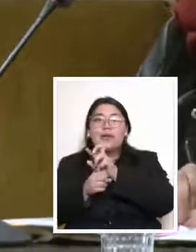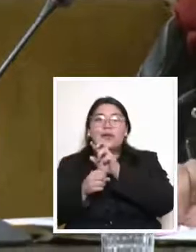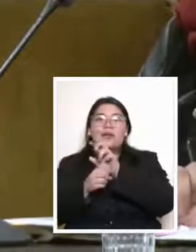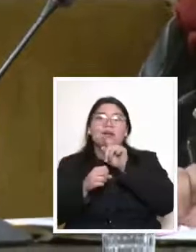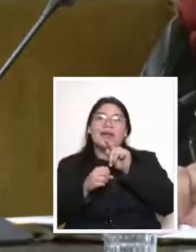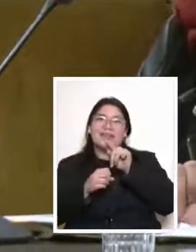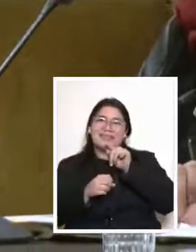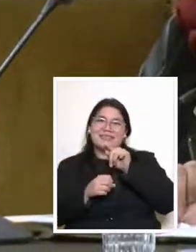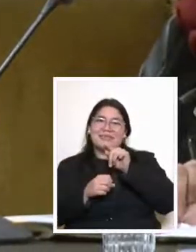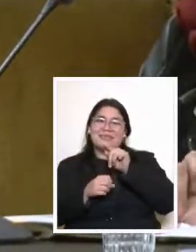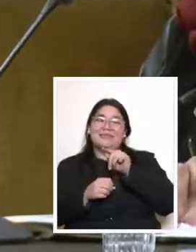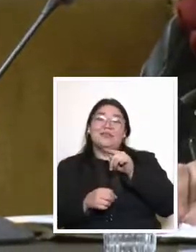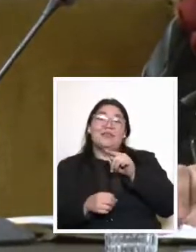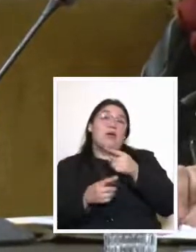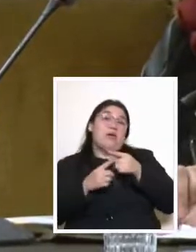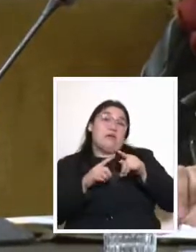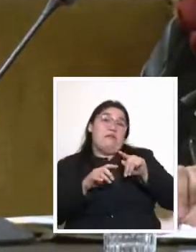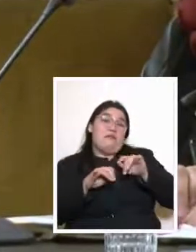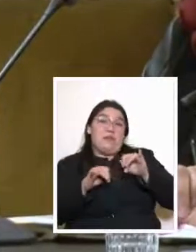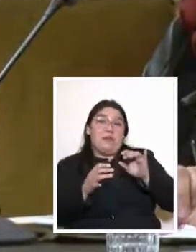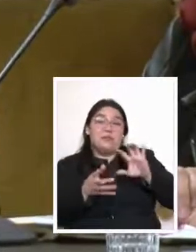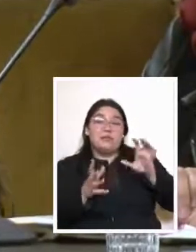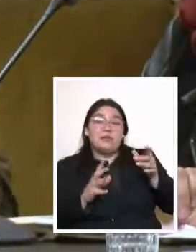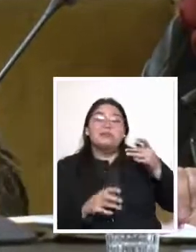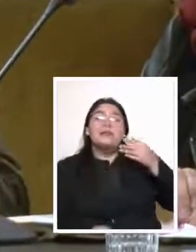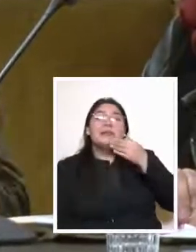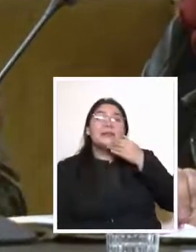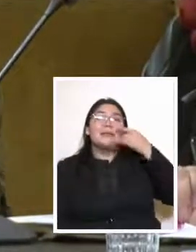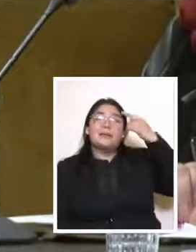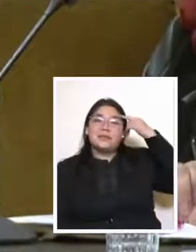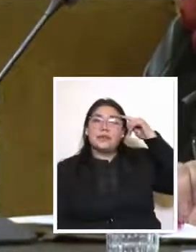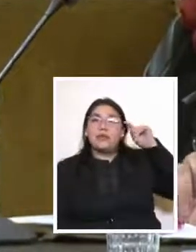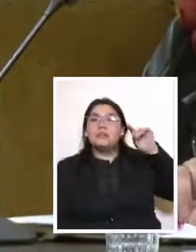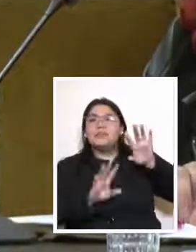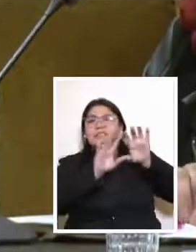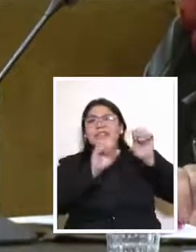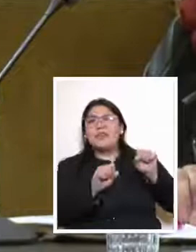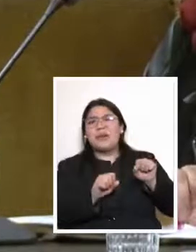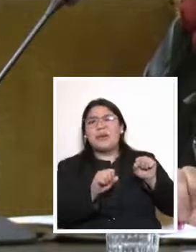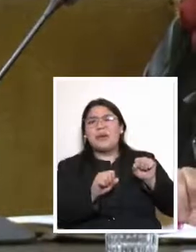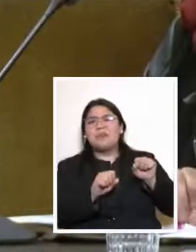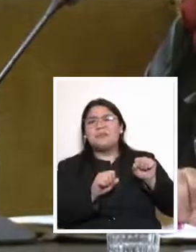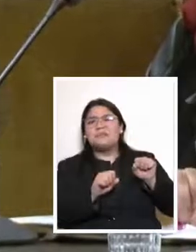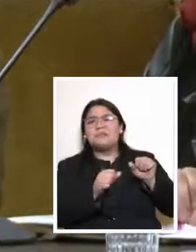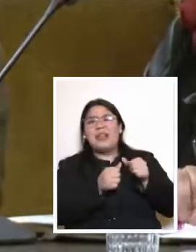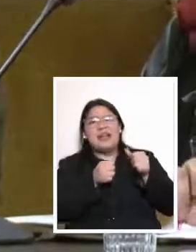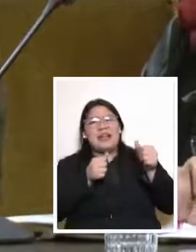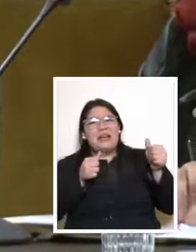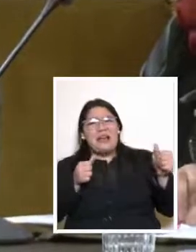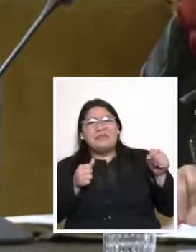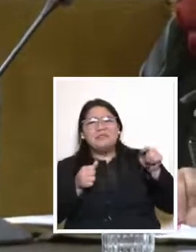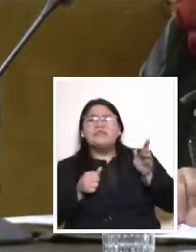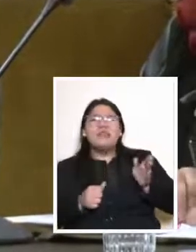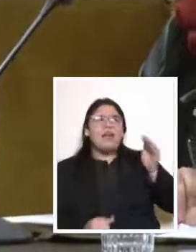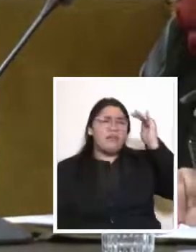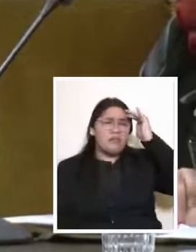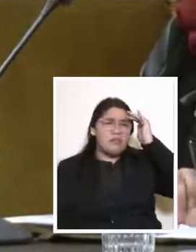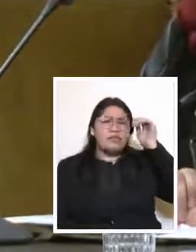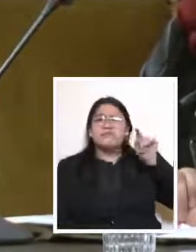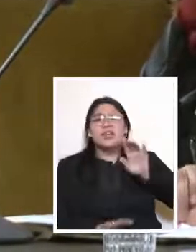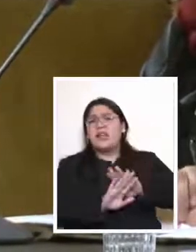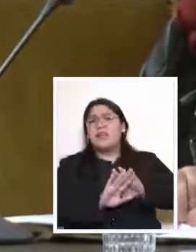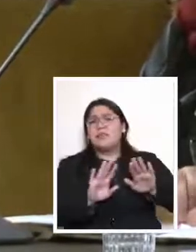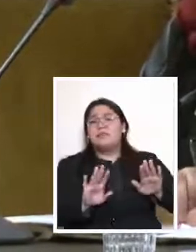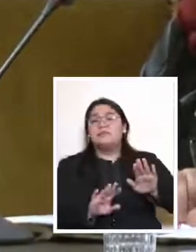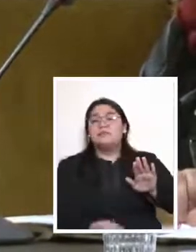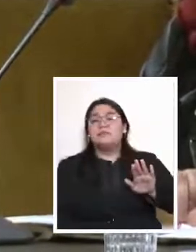Entonces, yo creo que también hay que dejar de confiar en esos sistemas impersonales y porque eso no fue muy importante. Yo